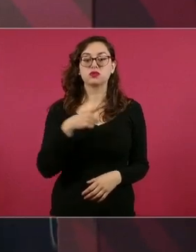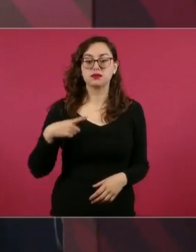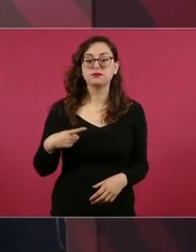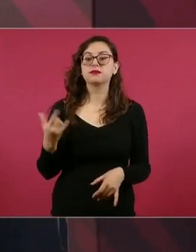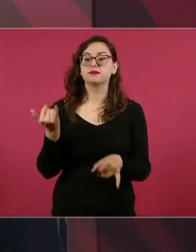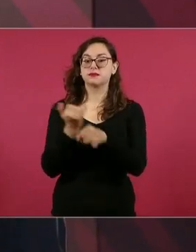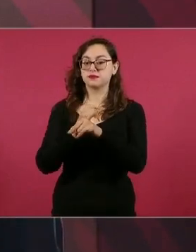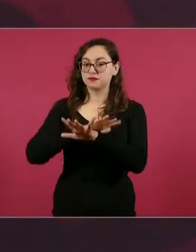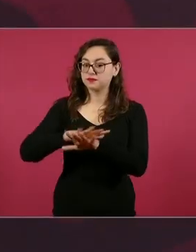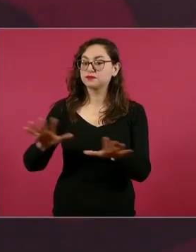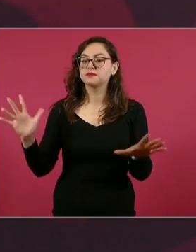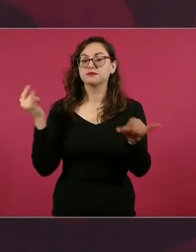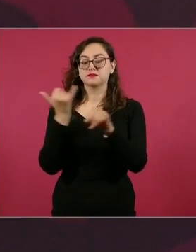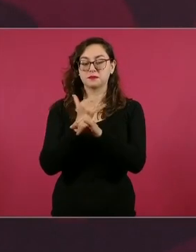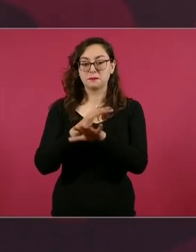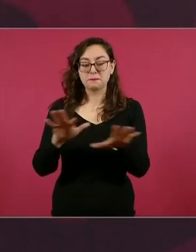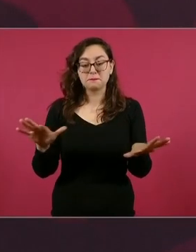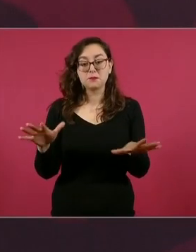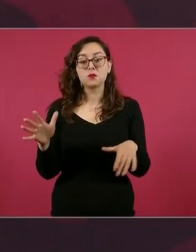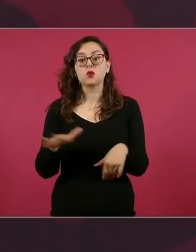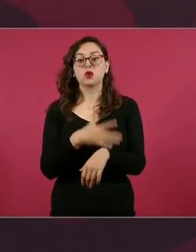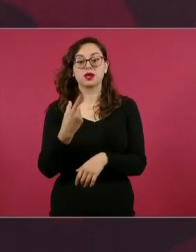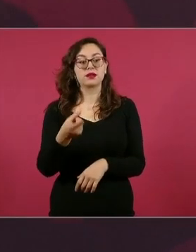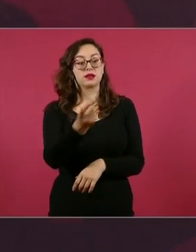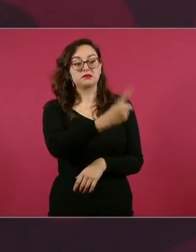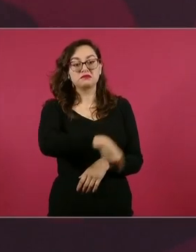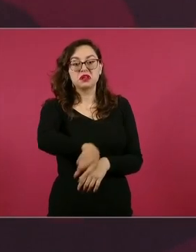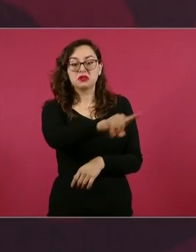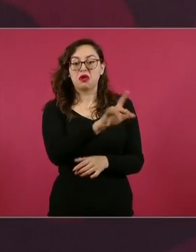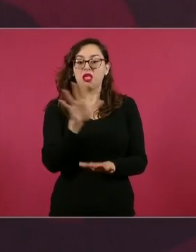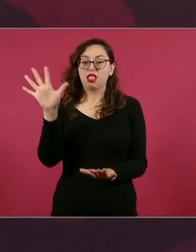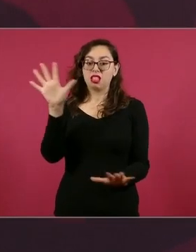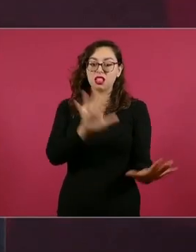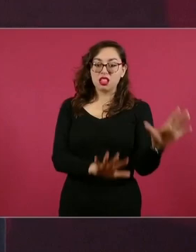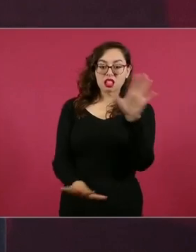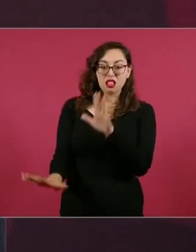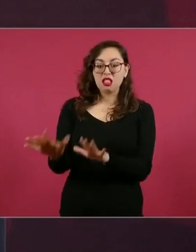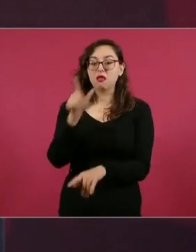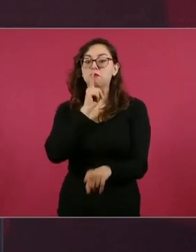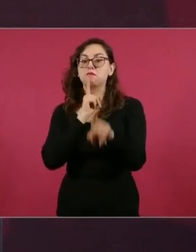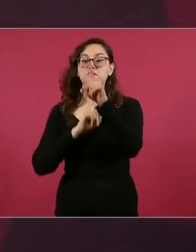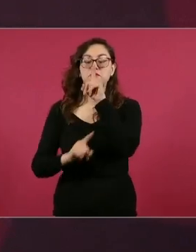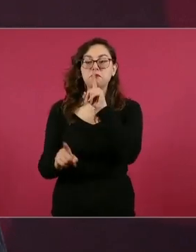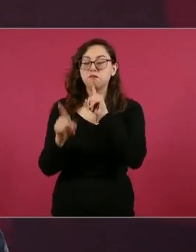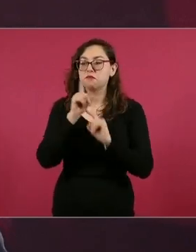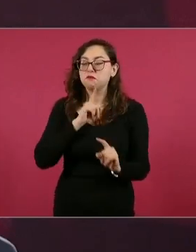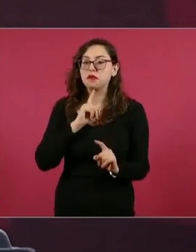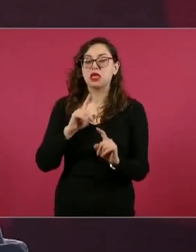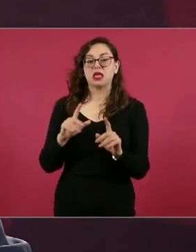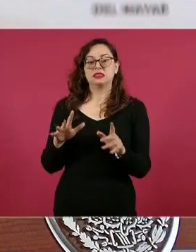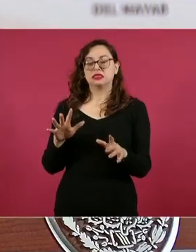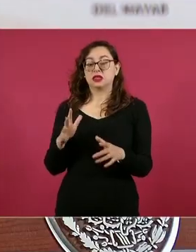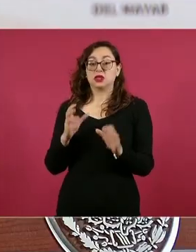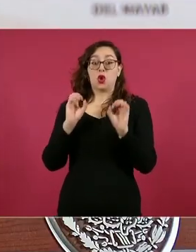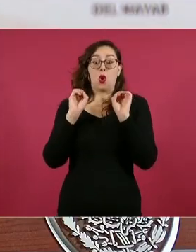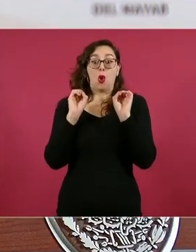manipulan eh distorsionan las cosas o